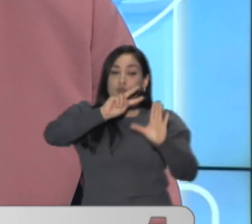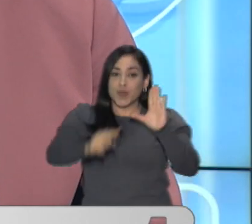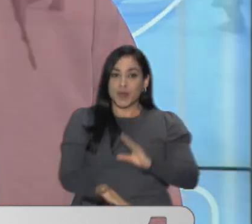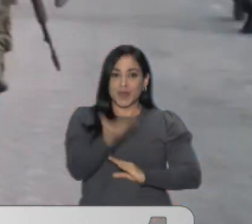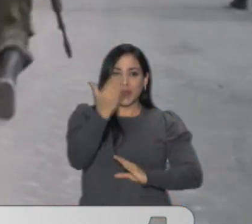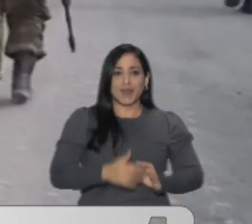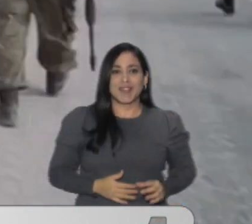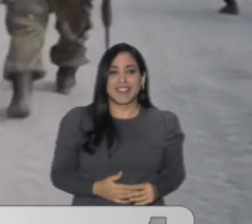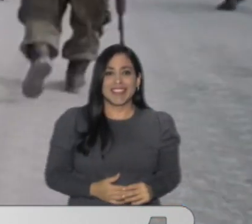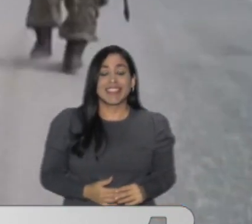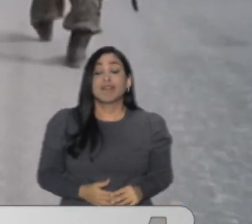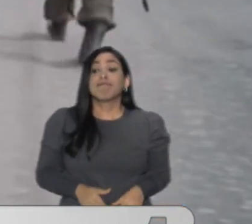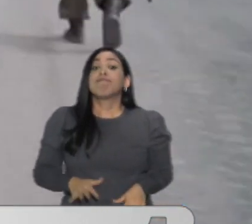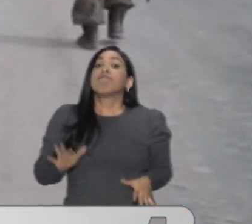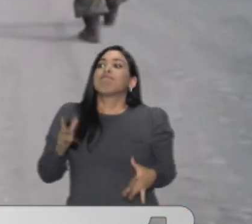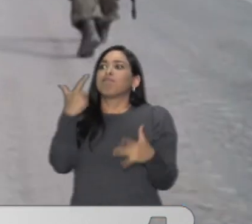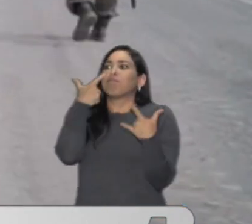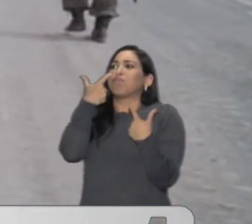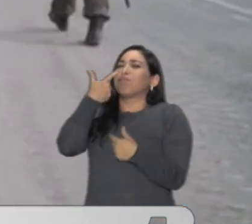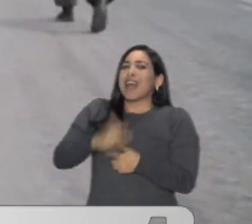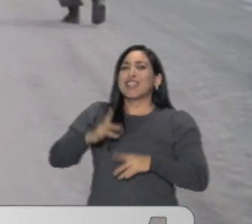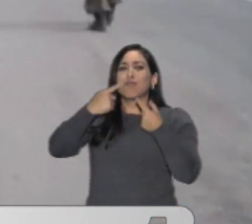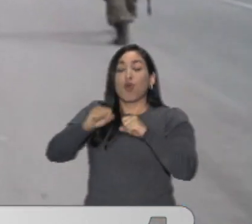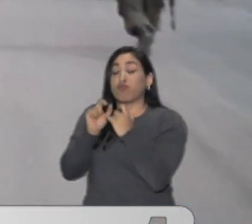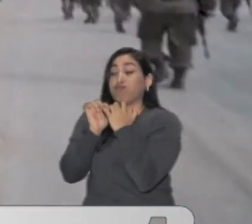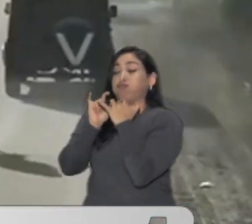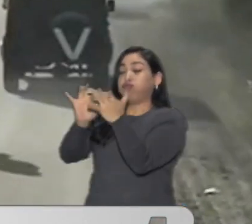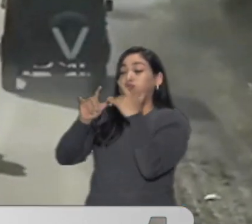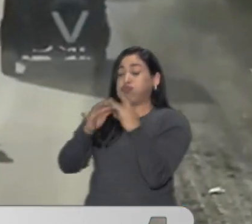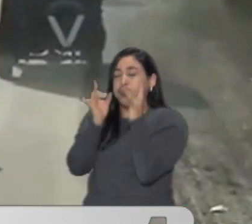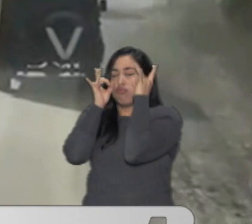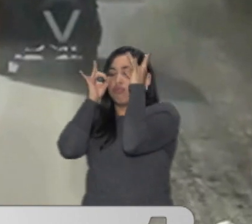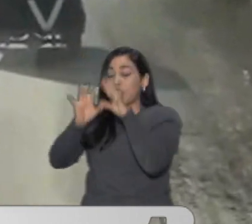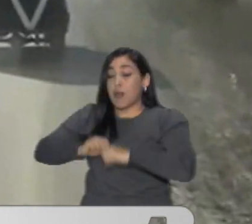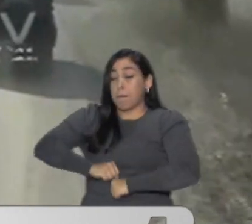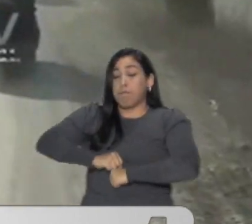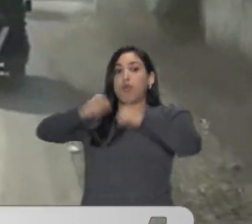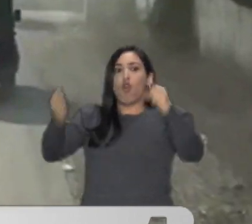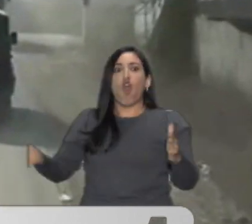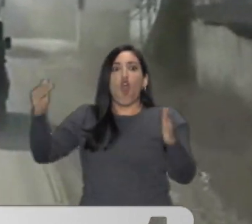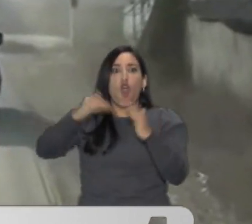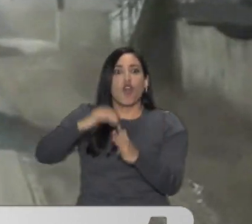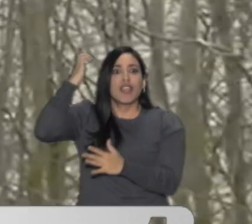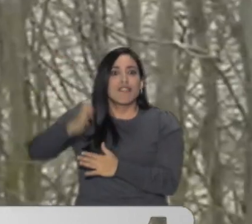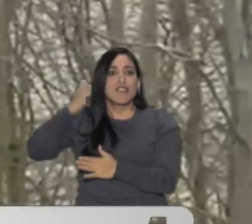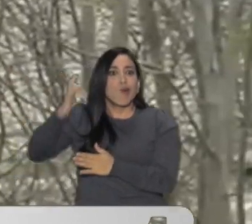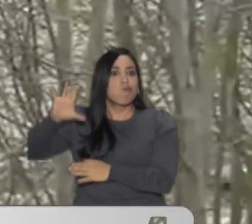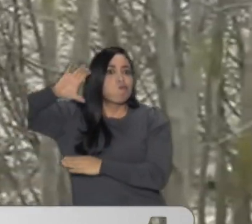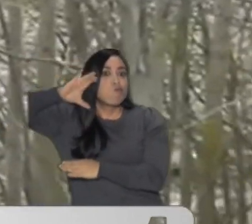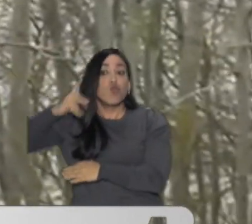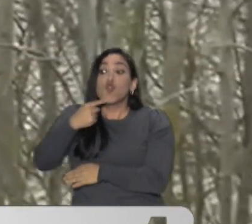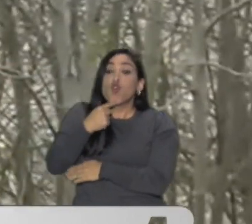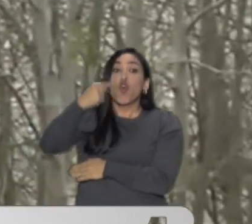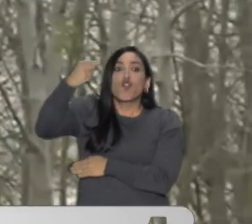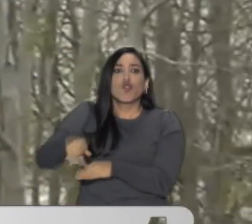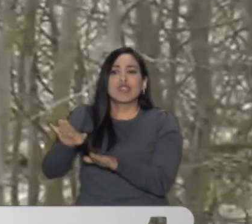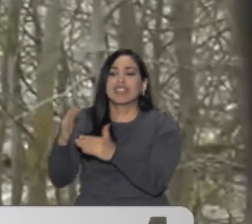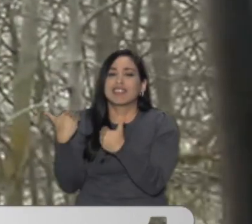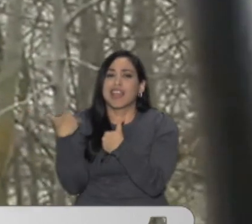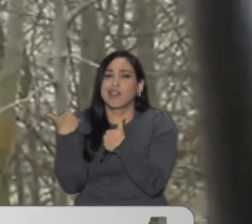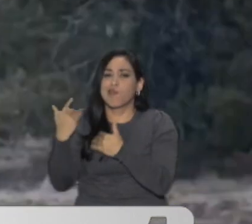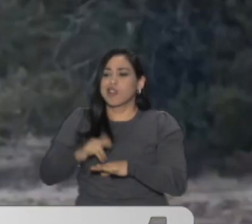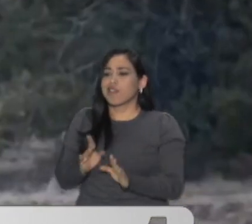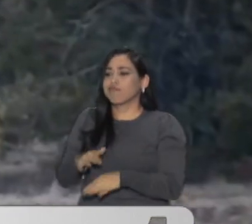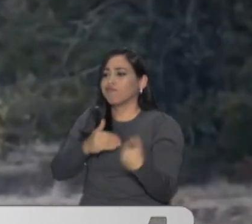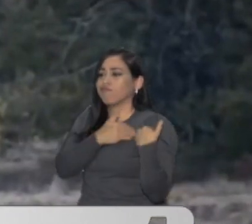1CM. Parecía imposible que una guerra a gran escala estallara otra vez en Europa y que Rusia nuevamente estuviera en